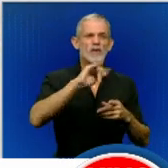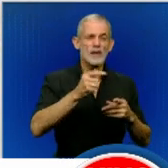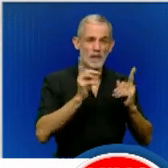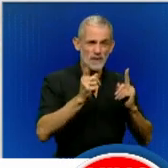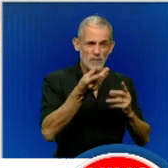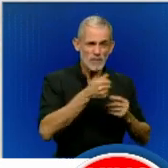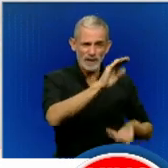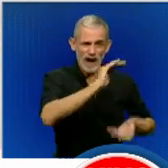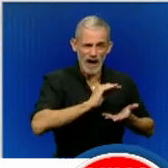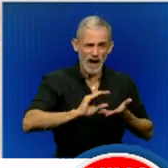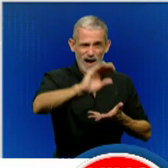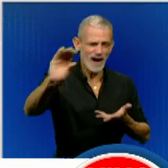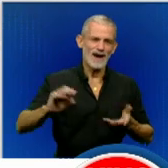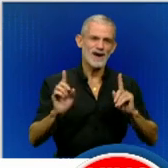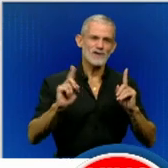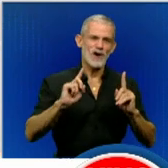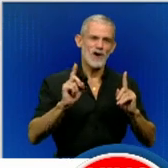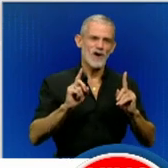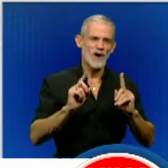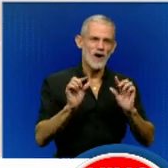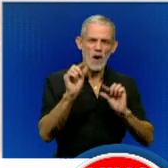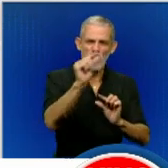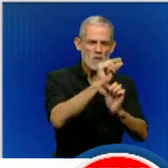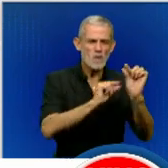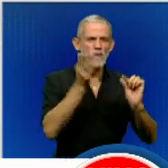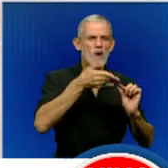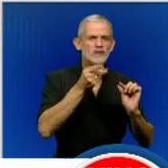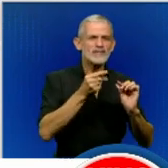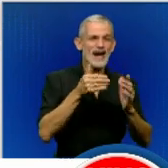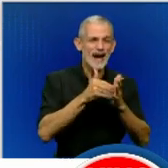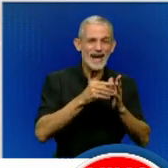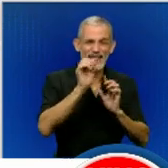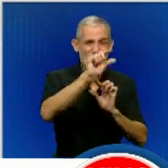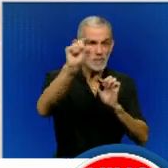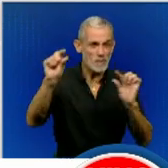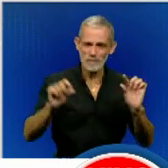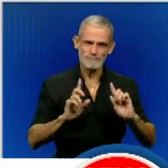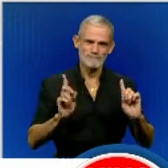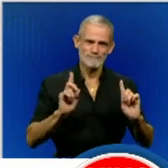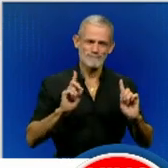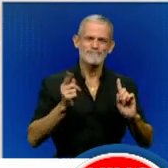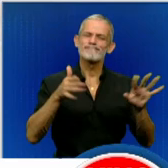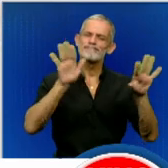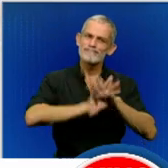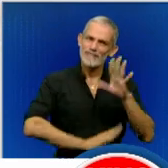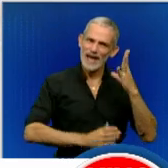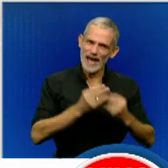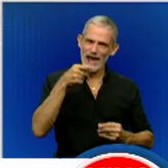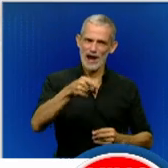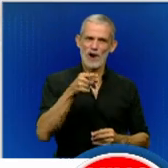y esto creo que es muy importante porque no los aspectos que marcan el claro error